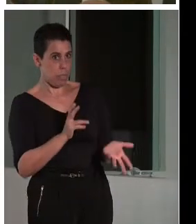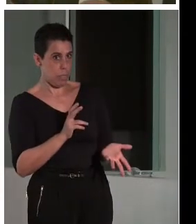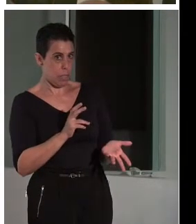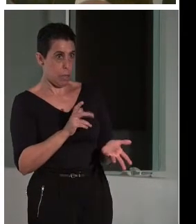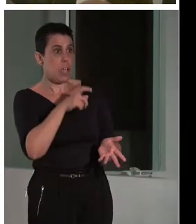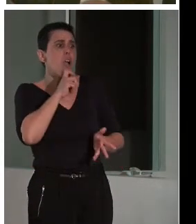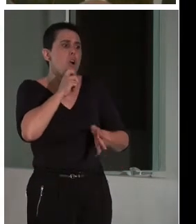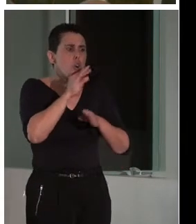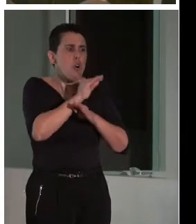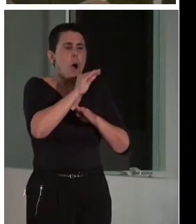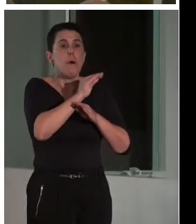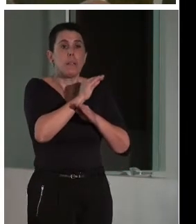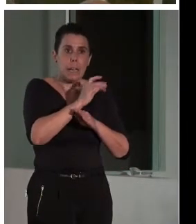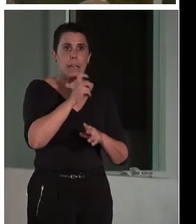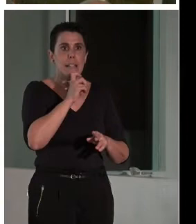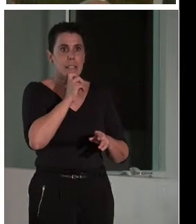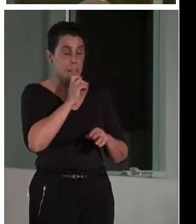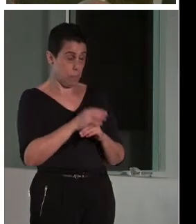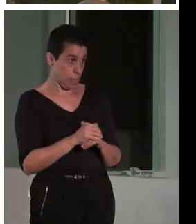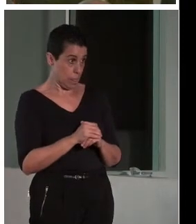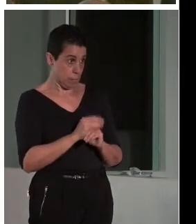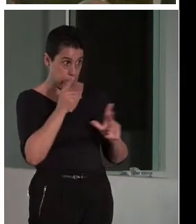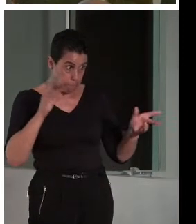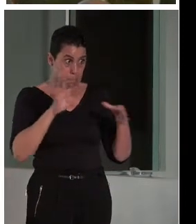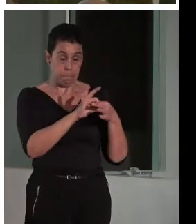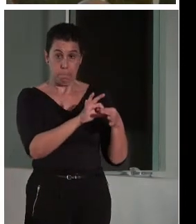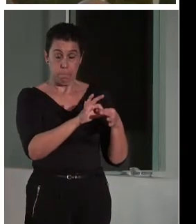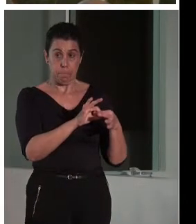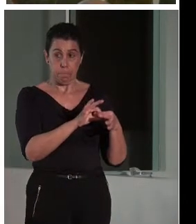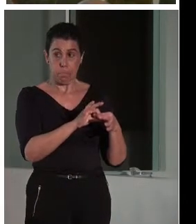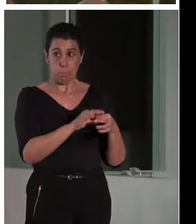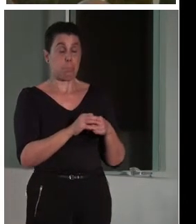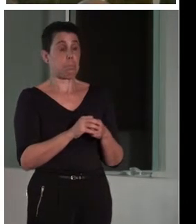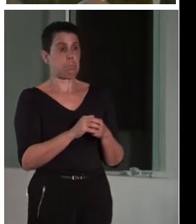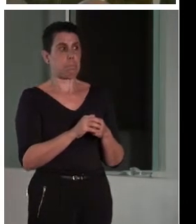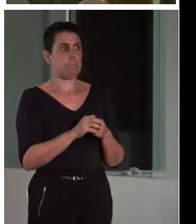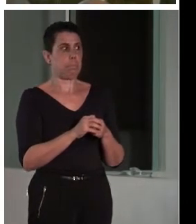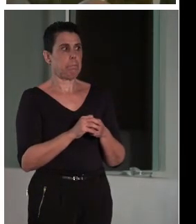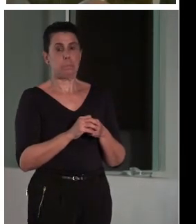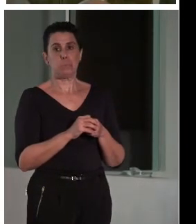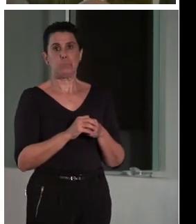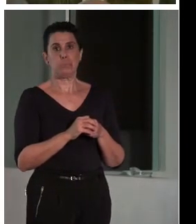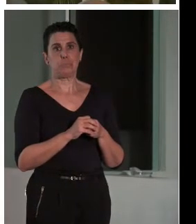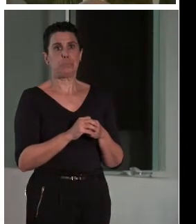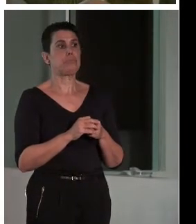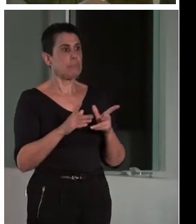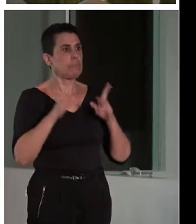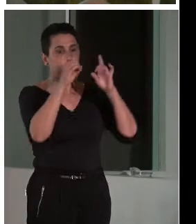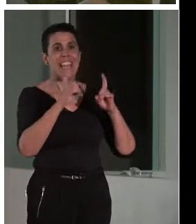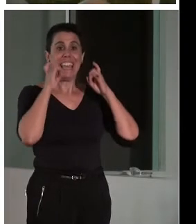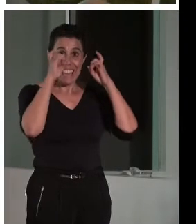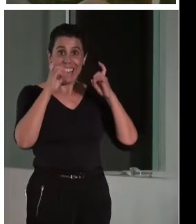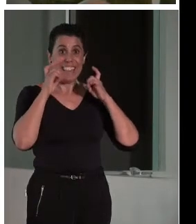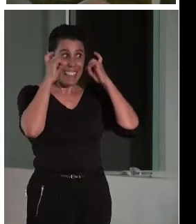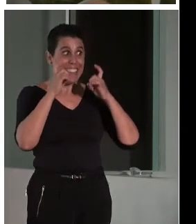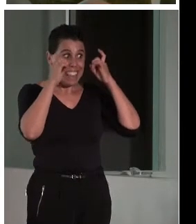cómo protegerlo no en este sentido pues estamos intentando que